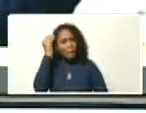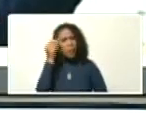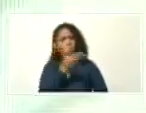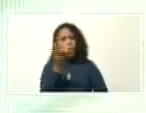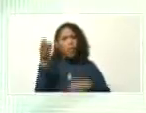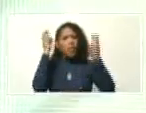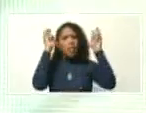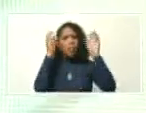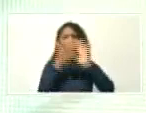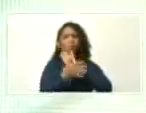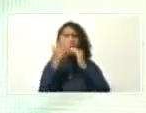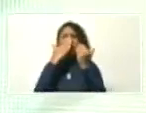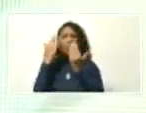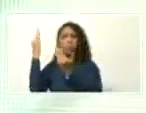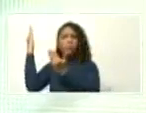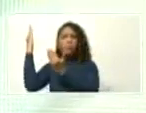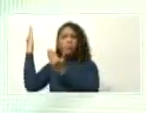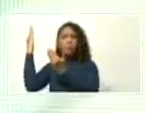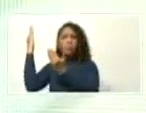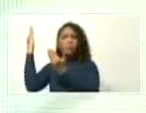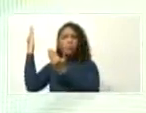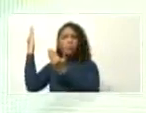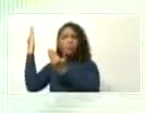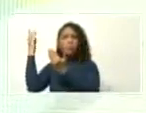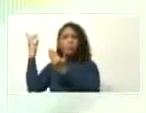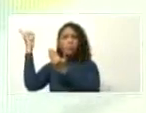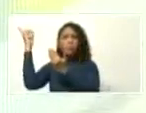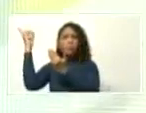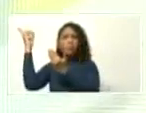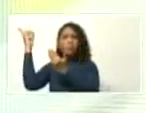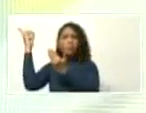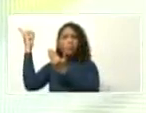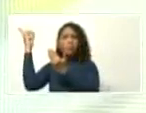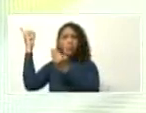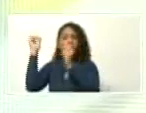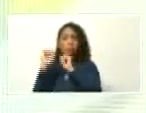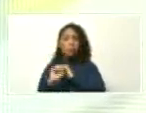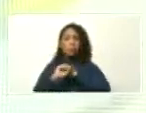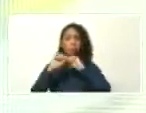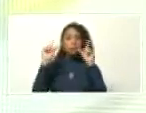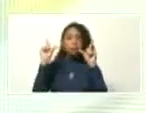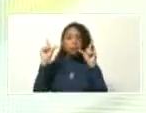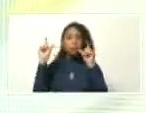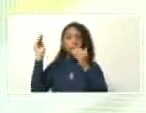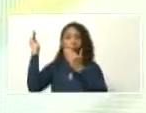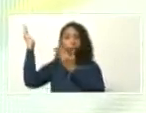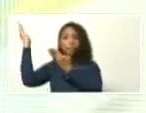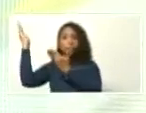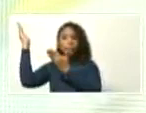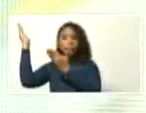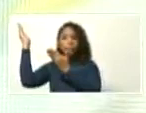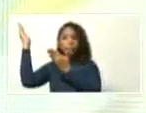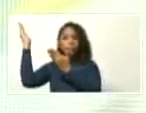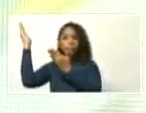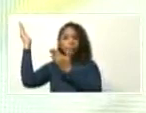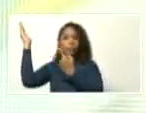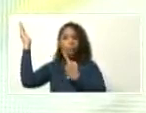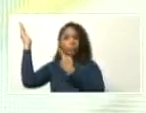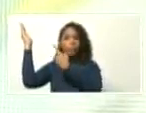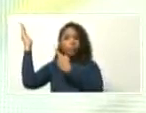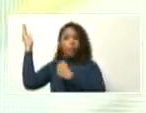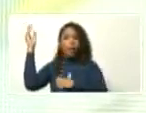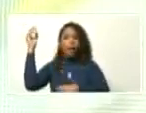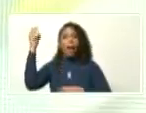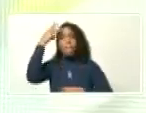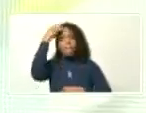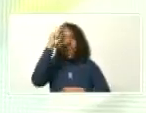¿Numa? ¿Cómo te quedó el ojo? Te sorprende, ¿verdad? Mira cómo se produce en México, en Brasil, en